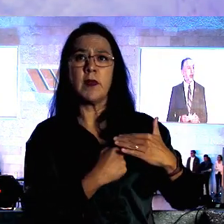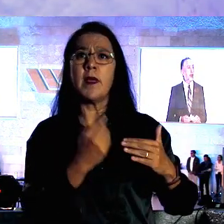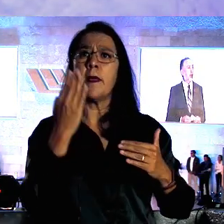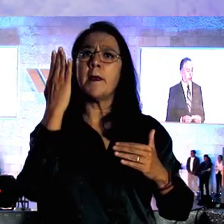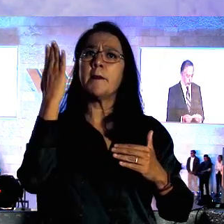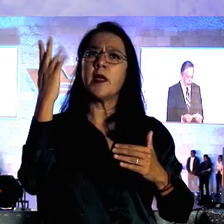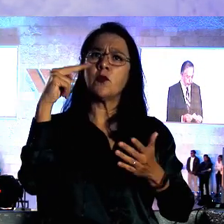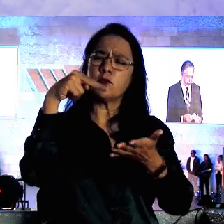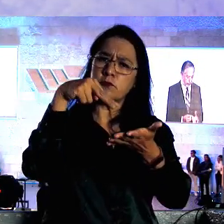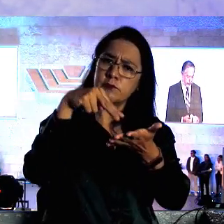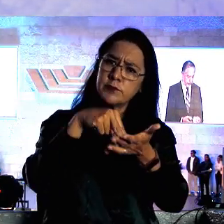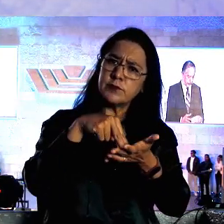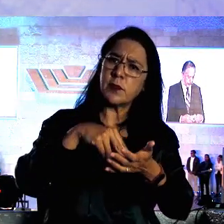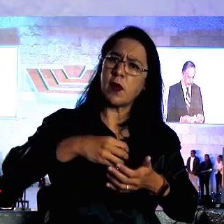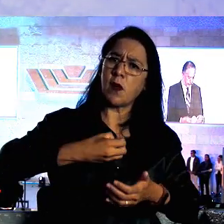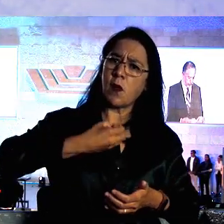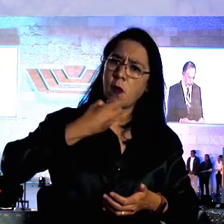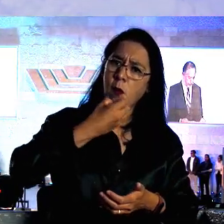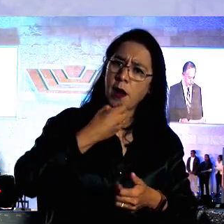pie para que podamos orar por ti